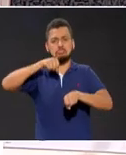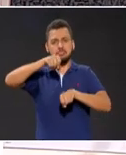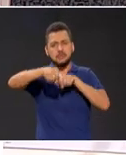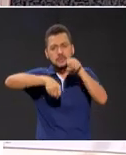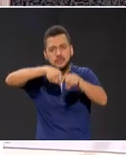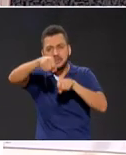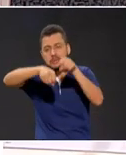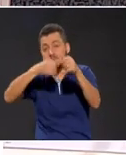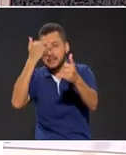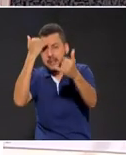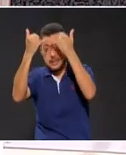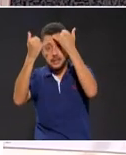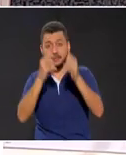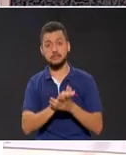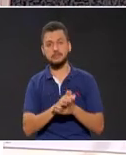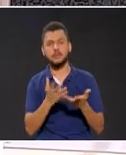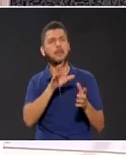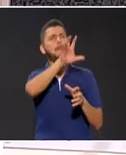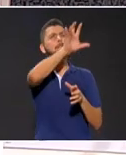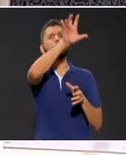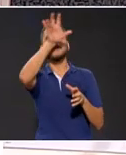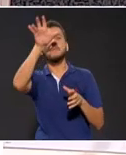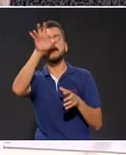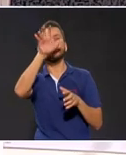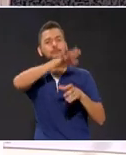entre las ciudades los fines de semana. A eso